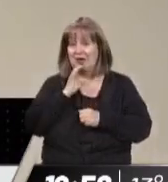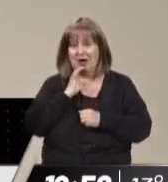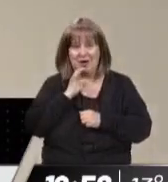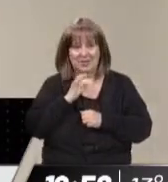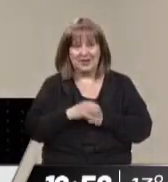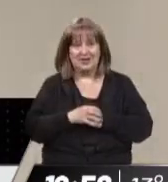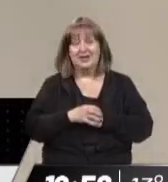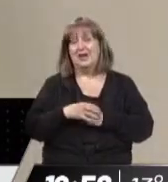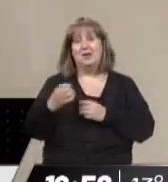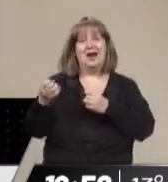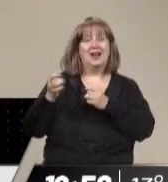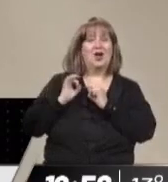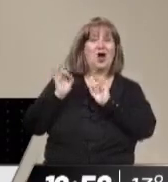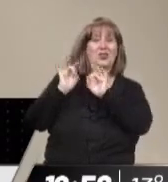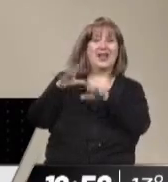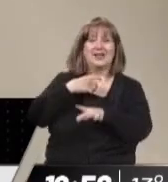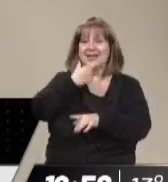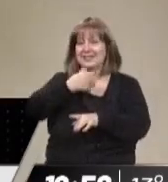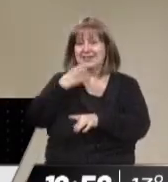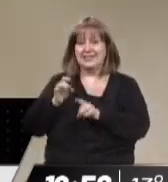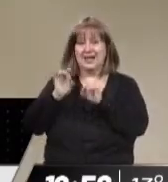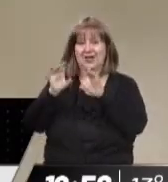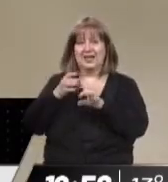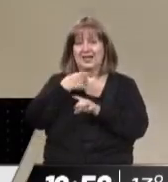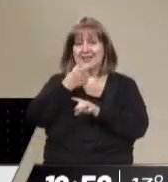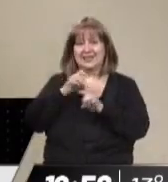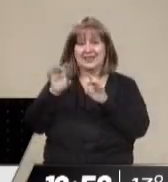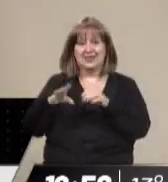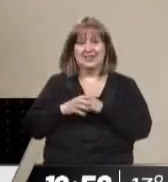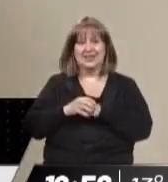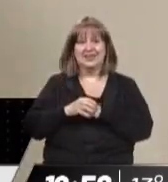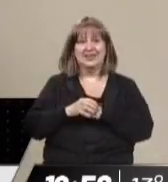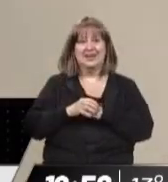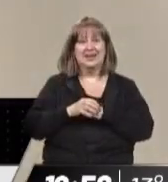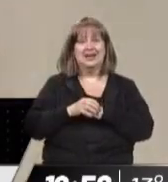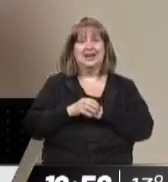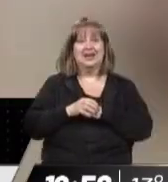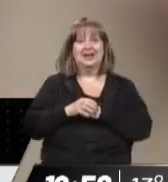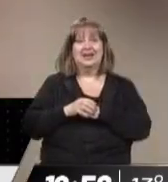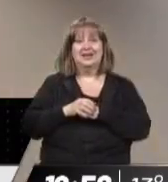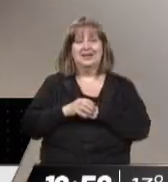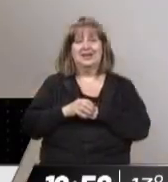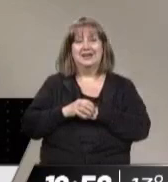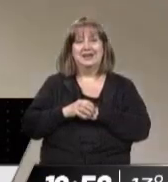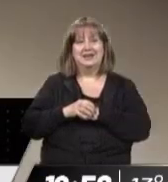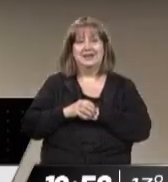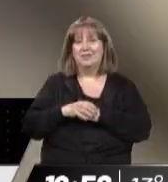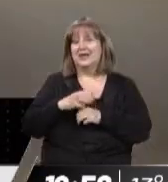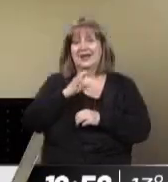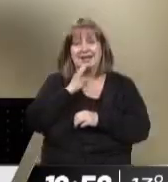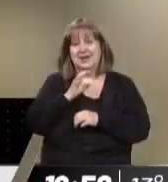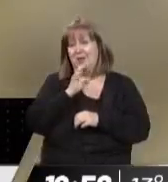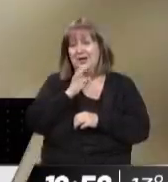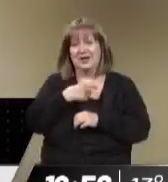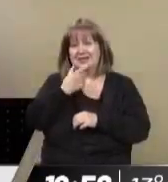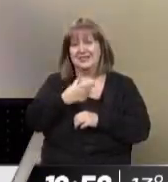nada más contagioso. Claro, nunca, eso te iba a decir, nada más contagioso que la risa de un bebé. No, aparte, ¿no? Se ría carcajadas. Está tentado. Mira, mira,